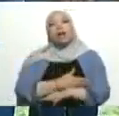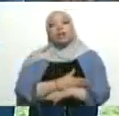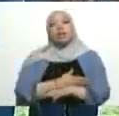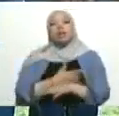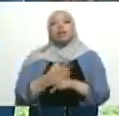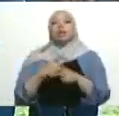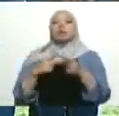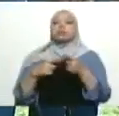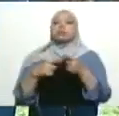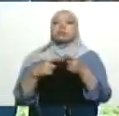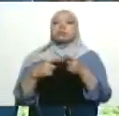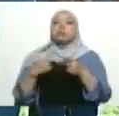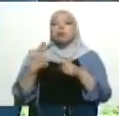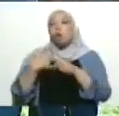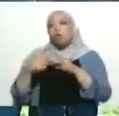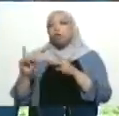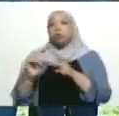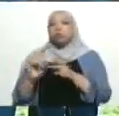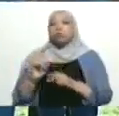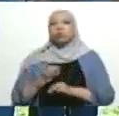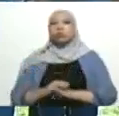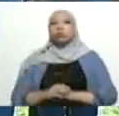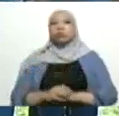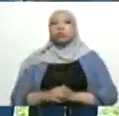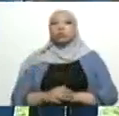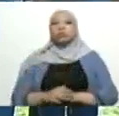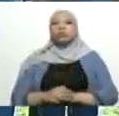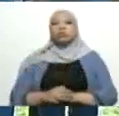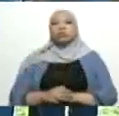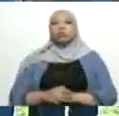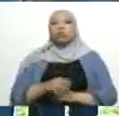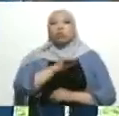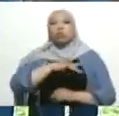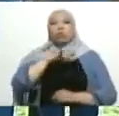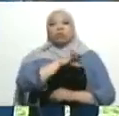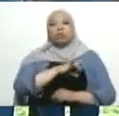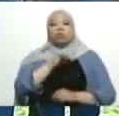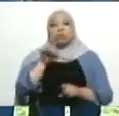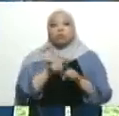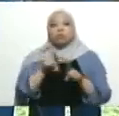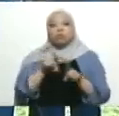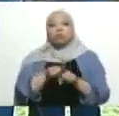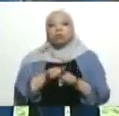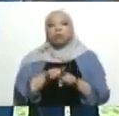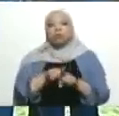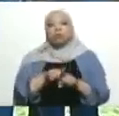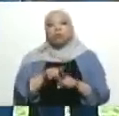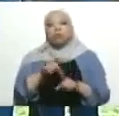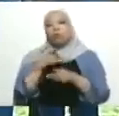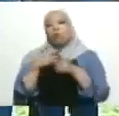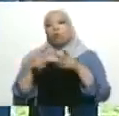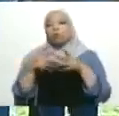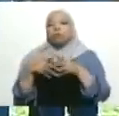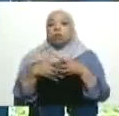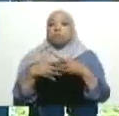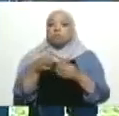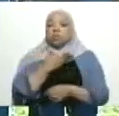Abdón Benítez o Piñera o un miserable como Almagro o un Helio